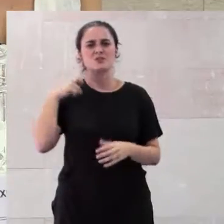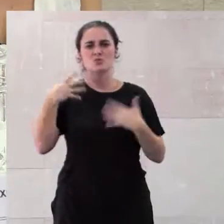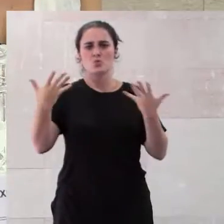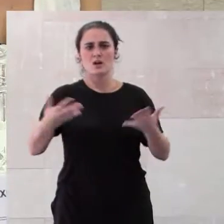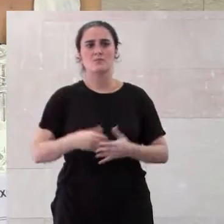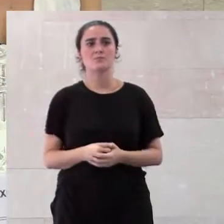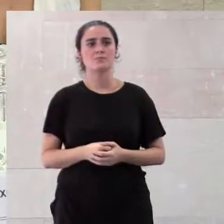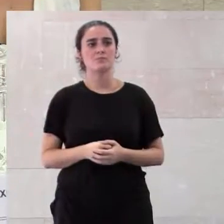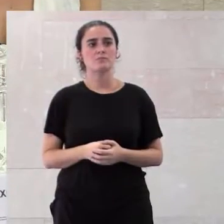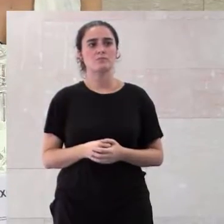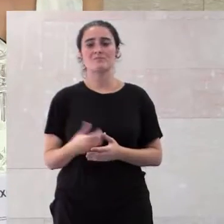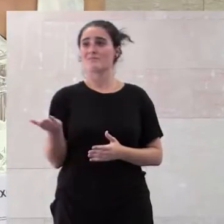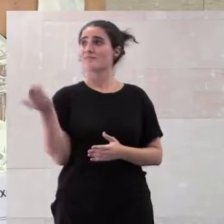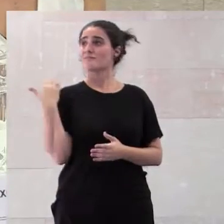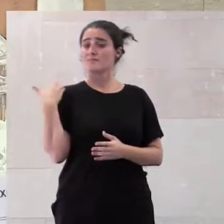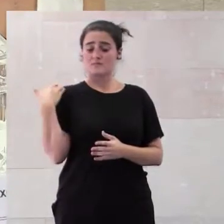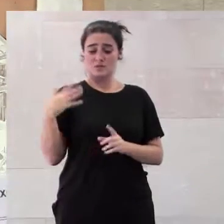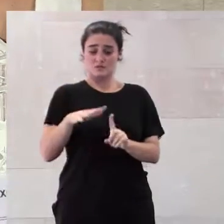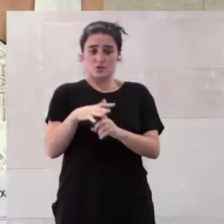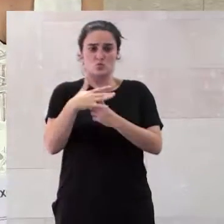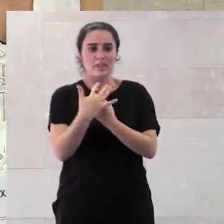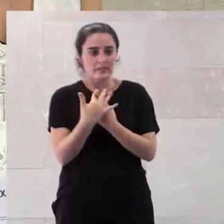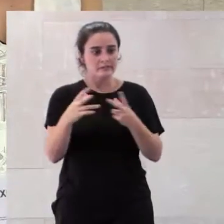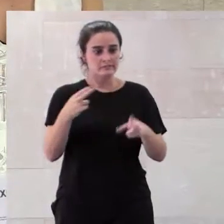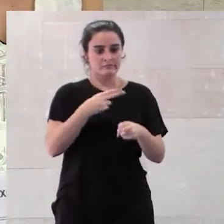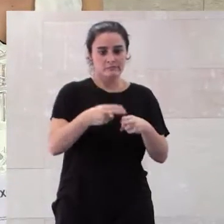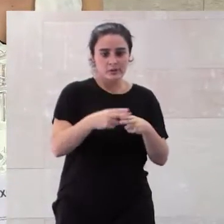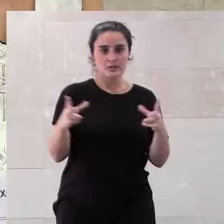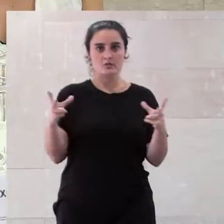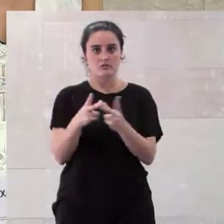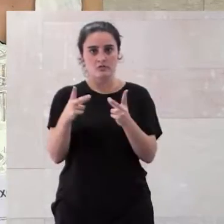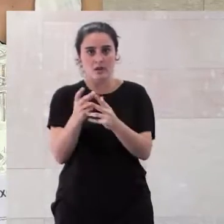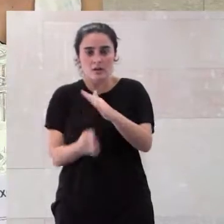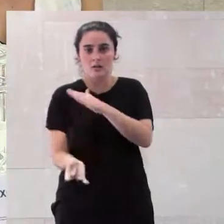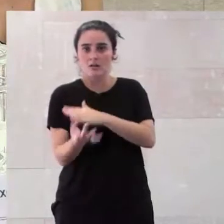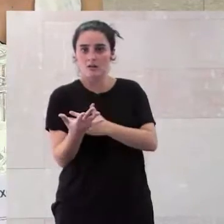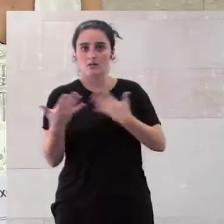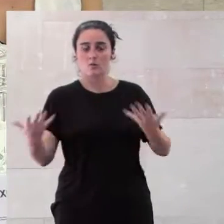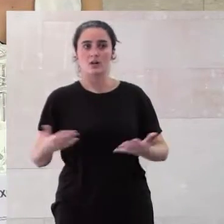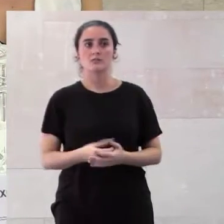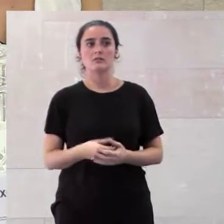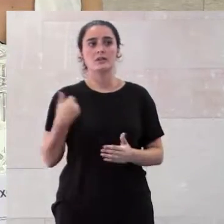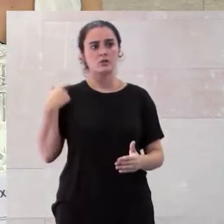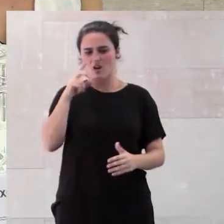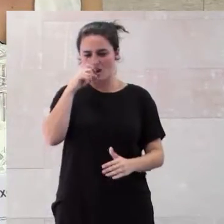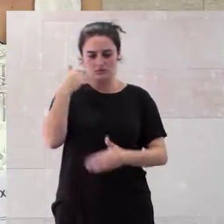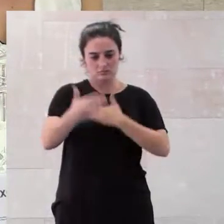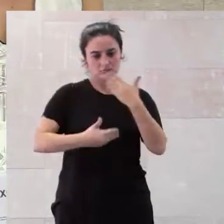momento social, político, institucional surgieron y en unos cuantos años cómo